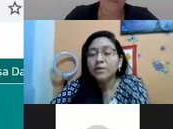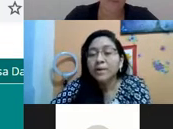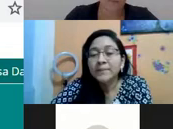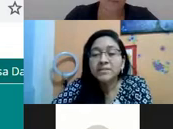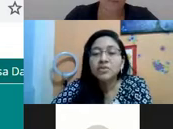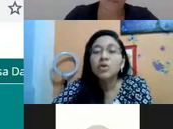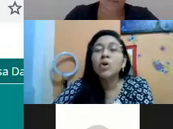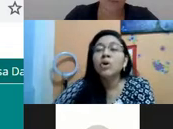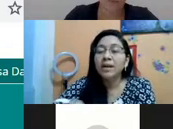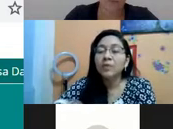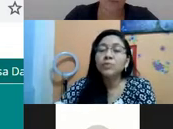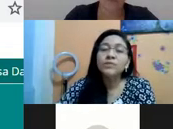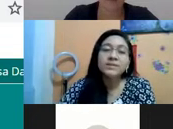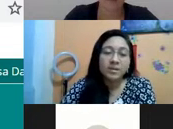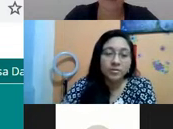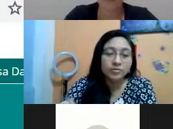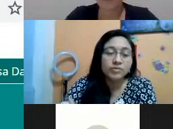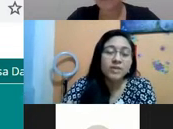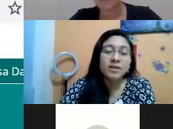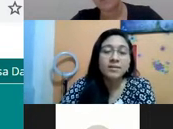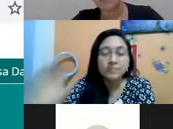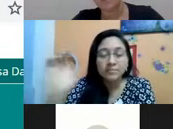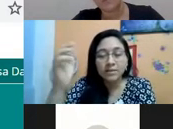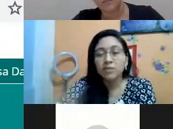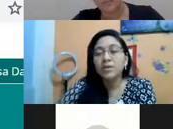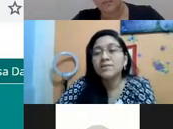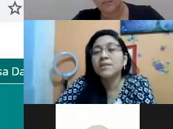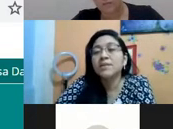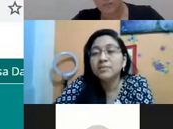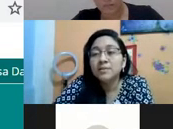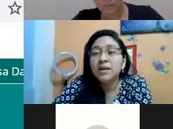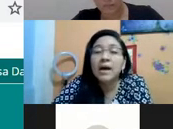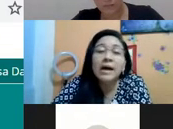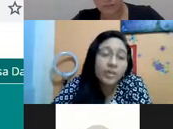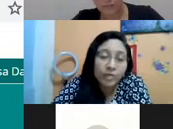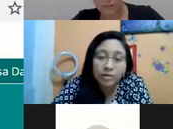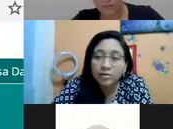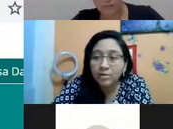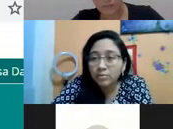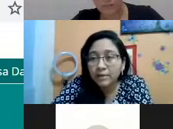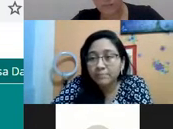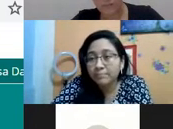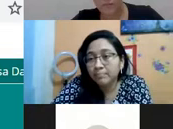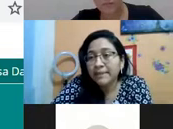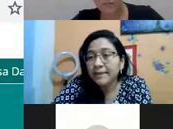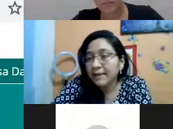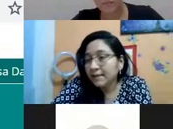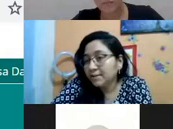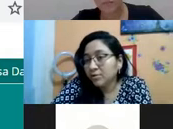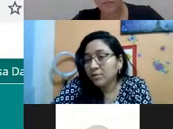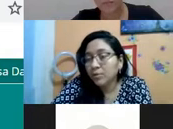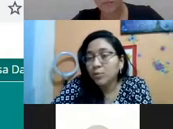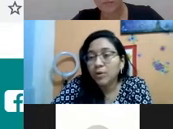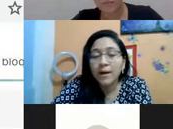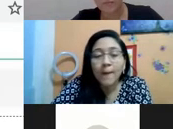ya alguna capacitación o que les guste hacerlo. Entonces ahí, teniendo ya esa idea, aunque ahora no tenemos un plan de clase,